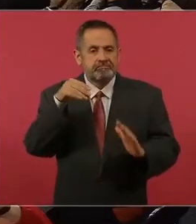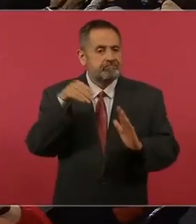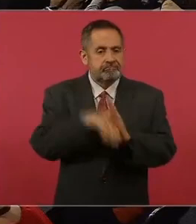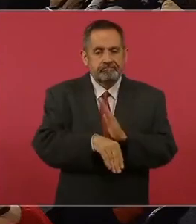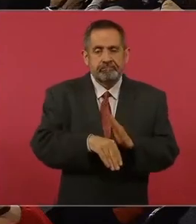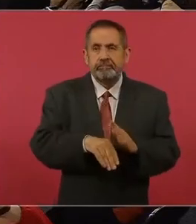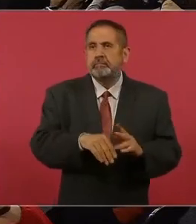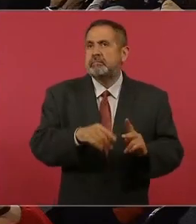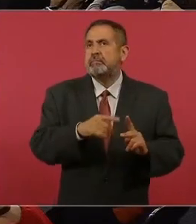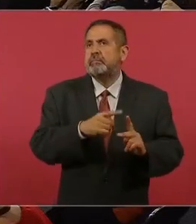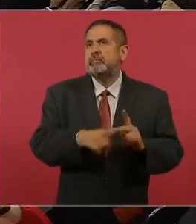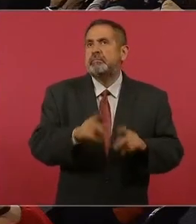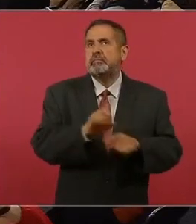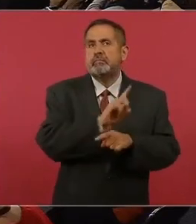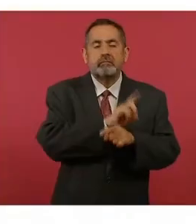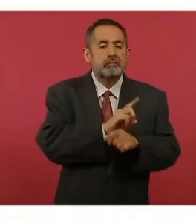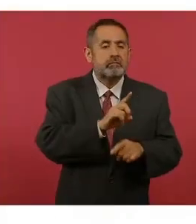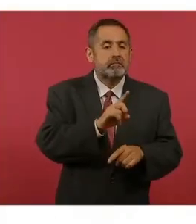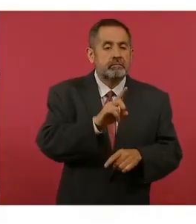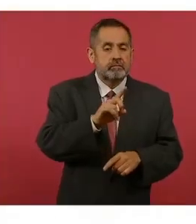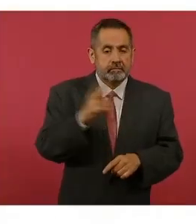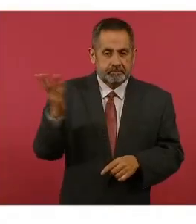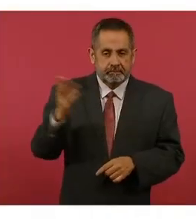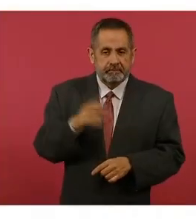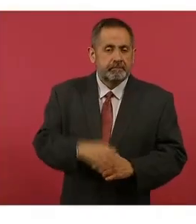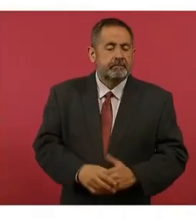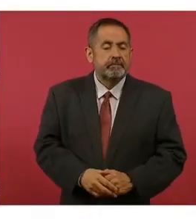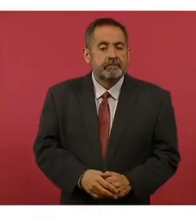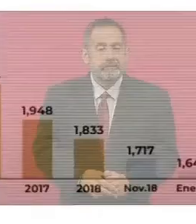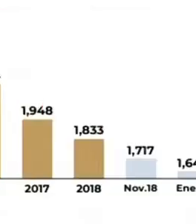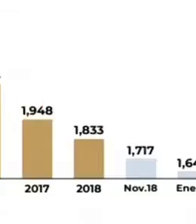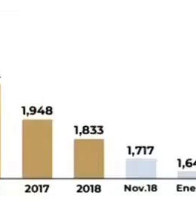Desde el 2004, que alcanzó